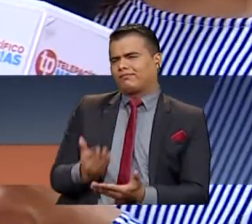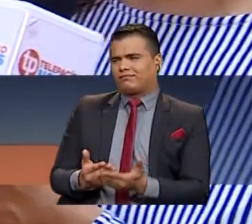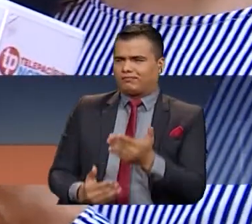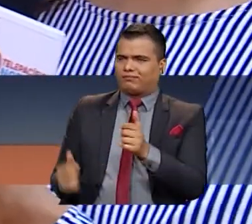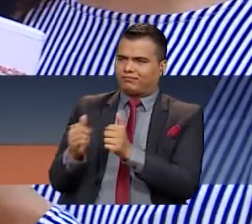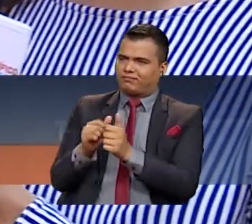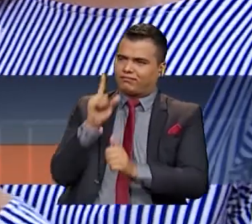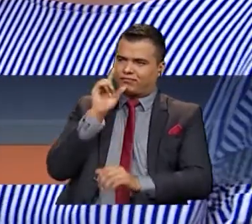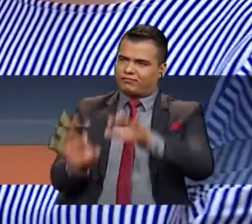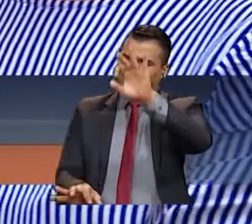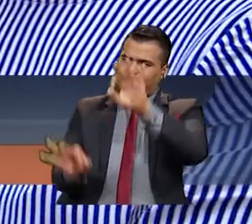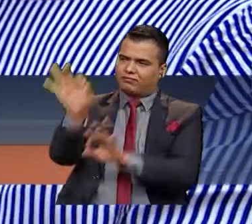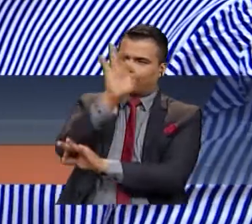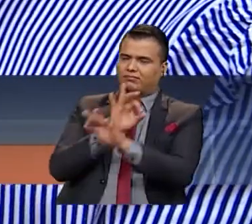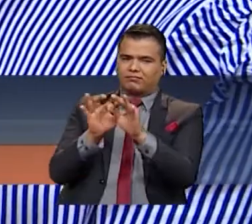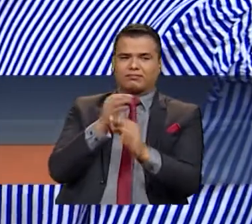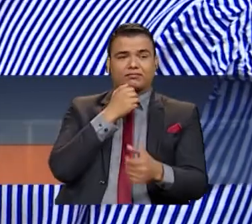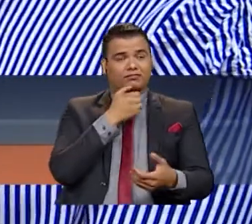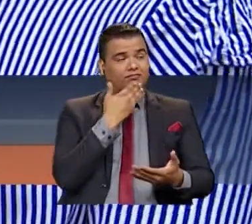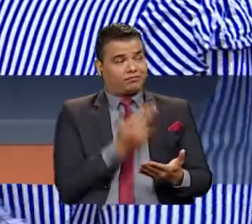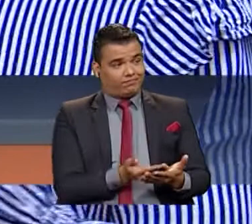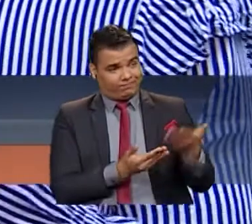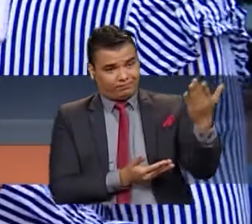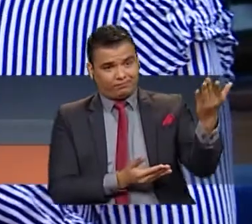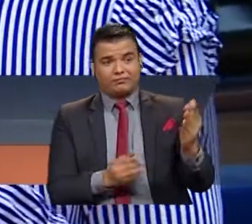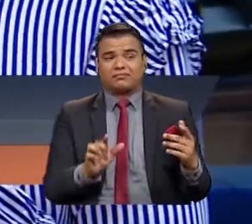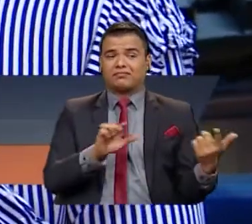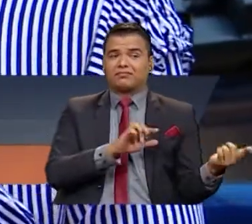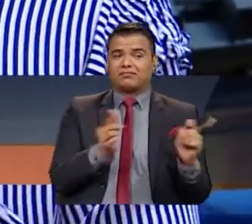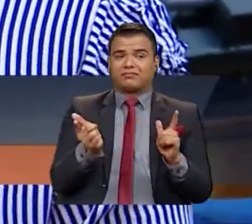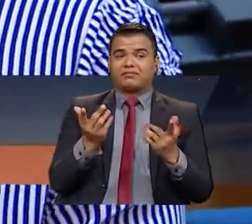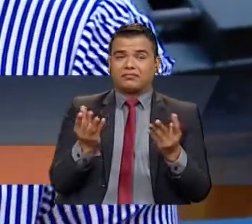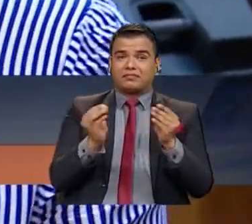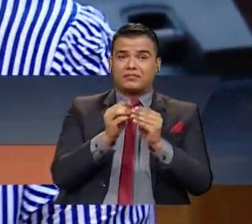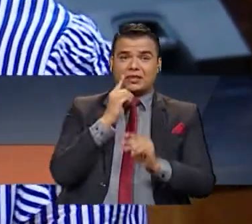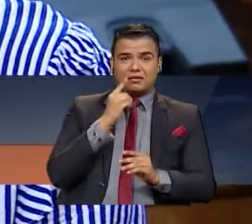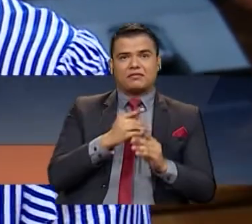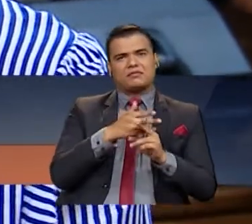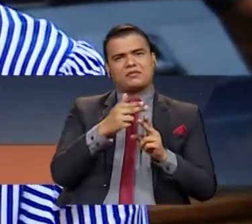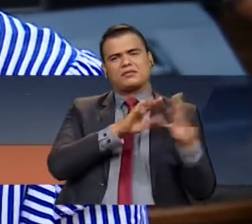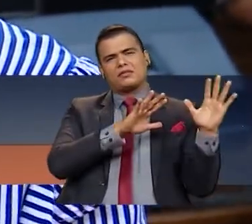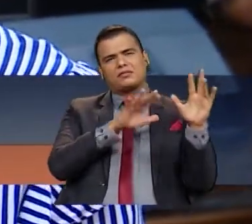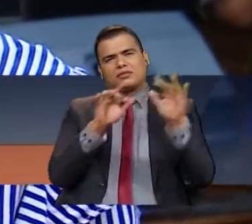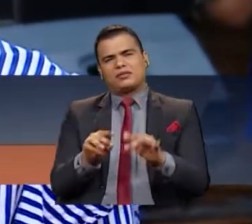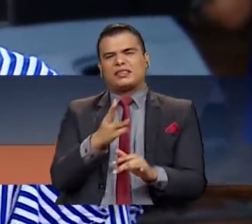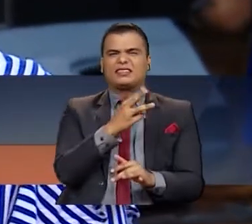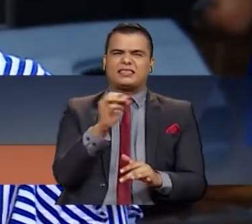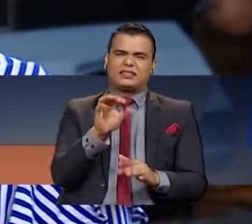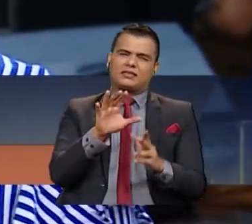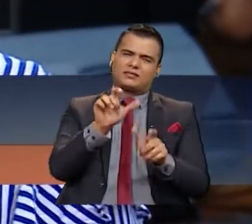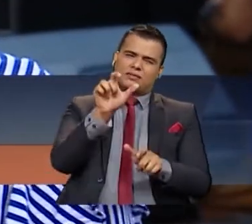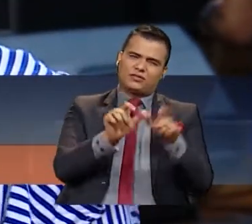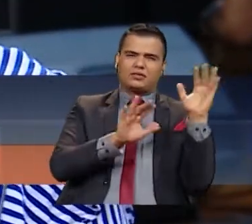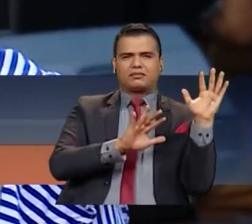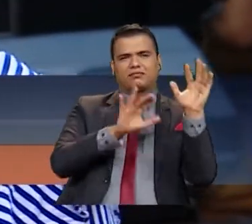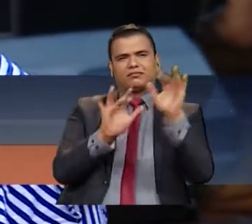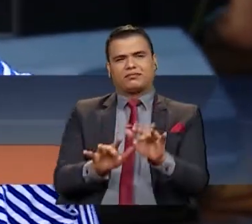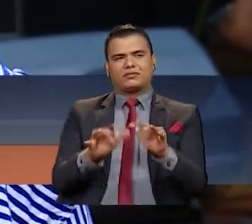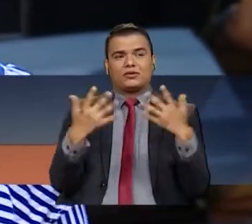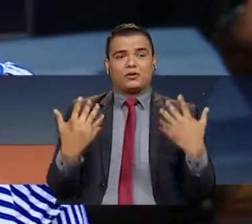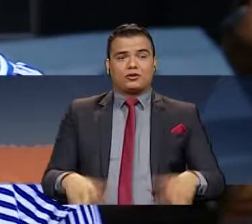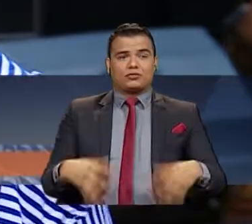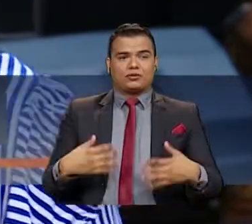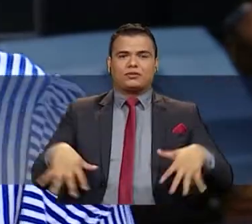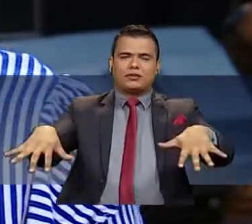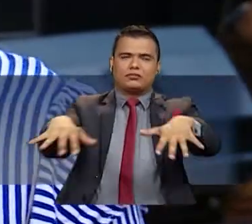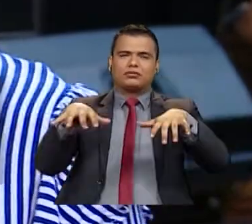por estar aquí en Telepacífico. A ti muchas gracias. Bueno, se esperan que aproximadamente 330 personas hagan presencia aquí esta noche en